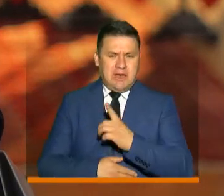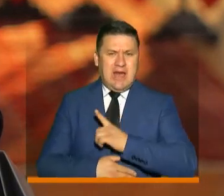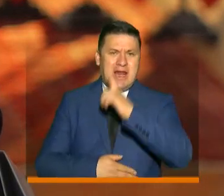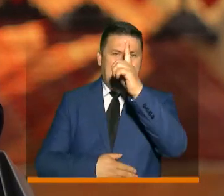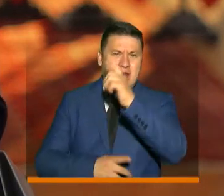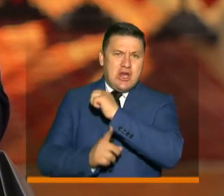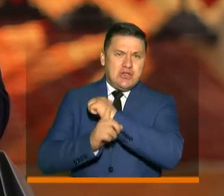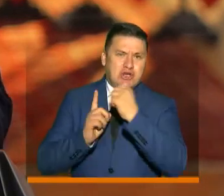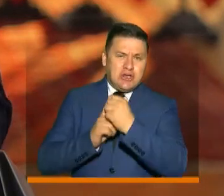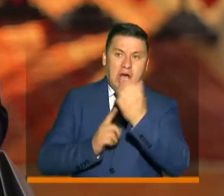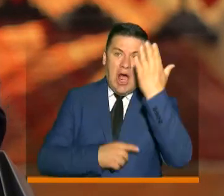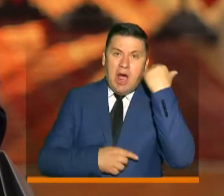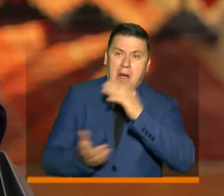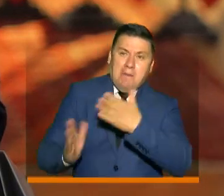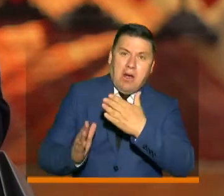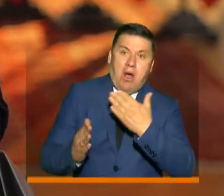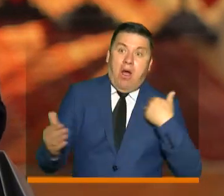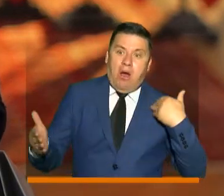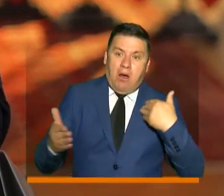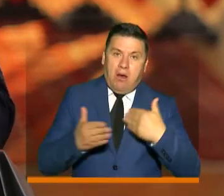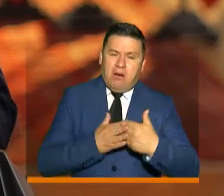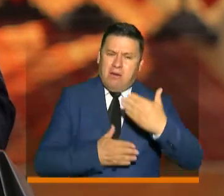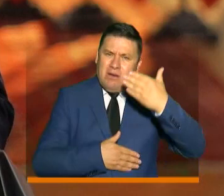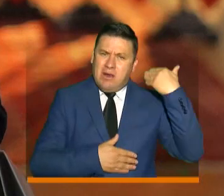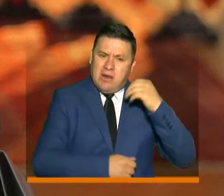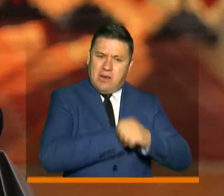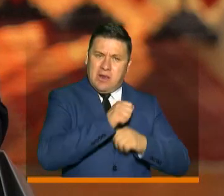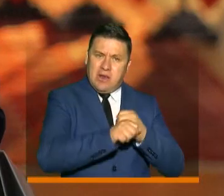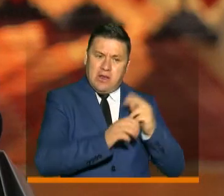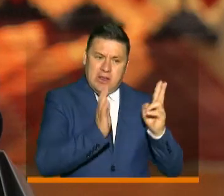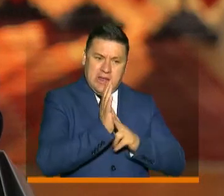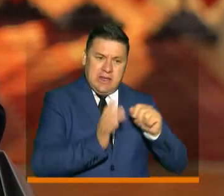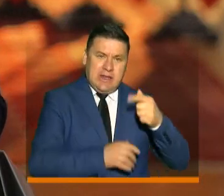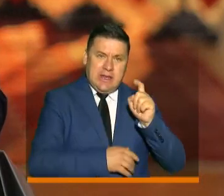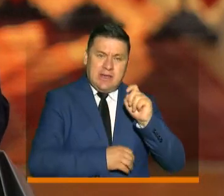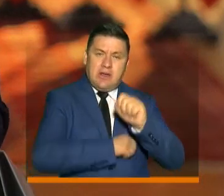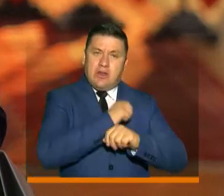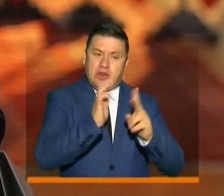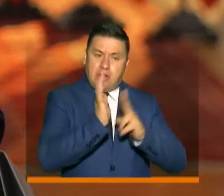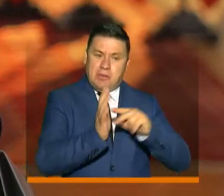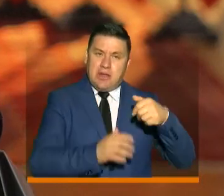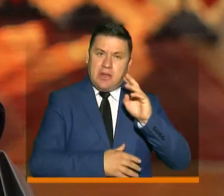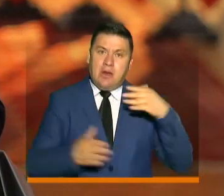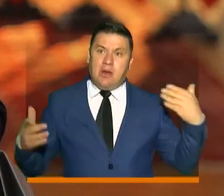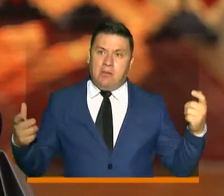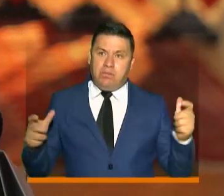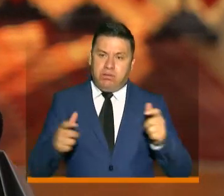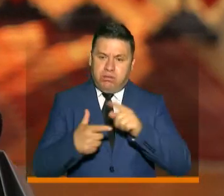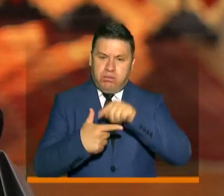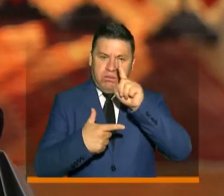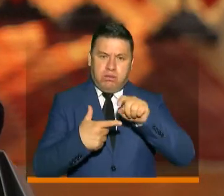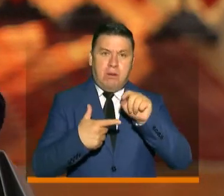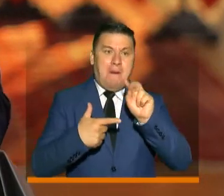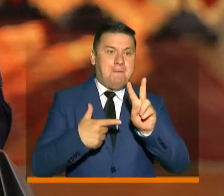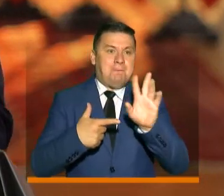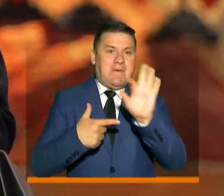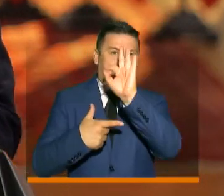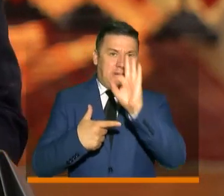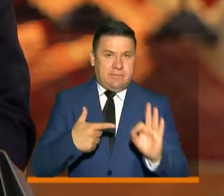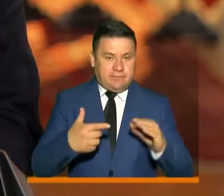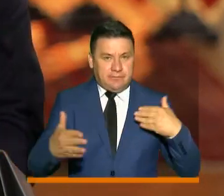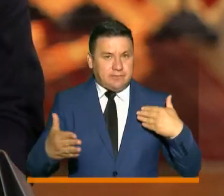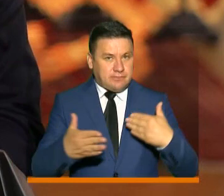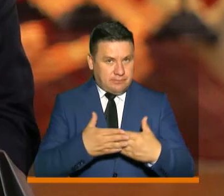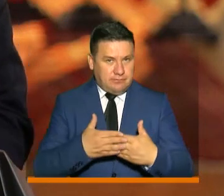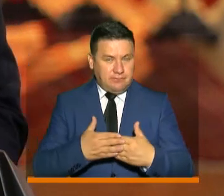líderes sociales que comparado con el periodo 2016 2018 lleva a una reducción del 25 por ciento en lo